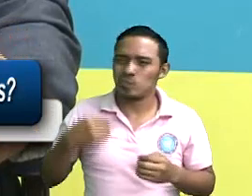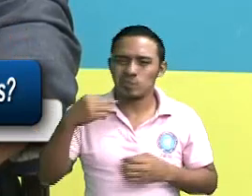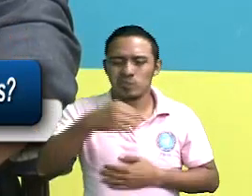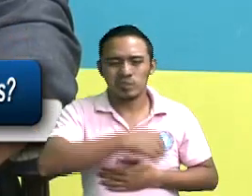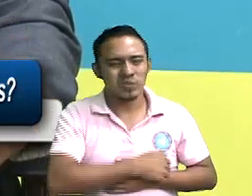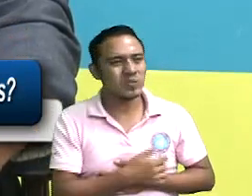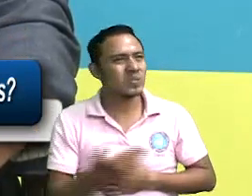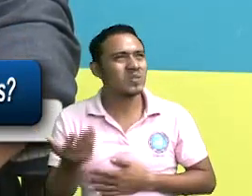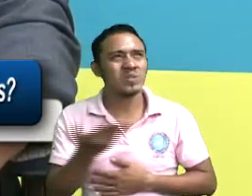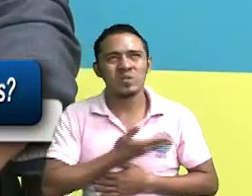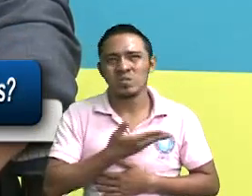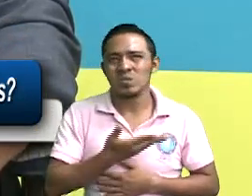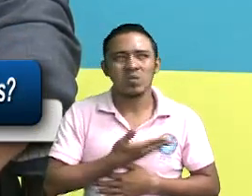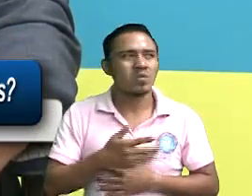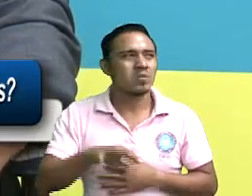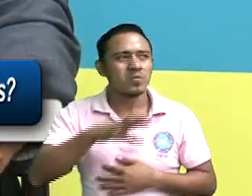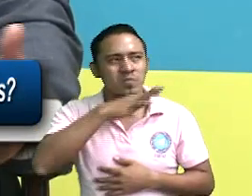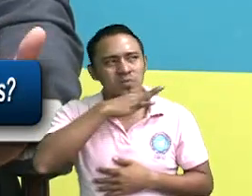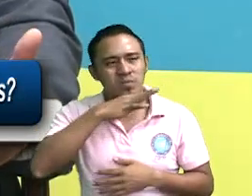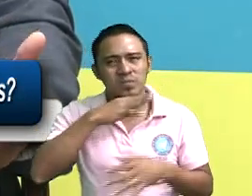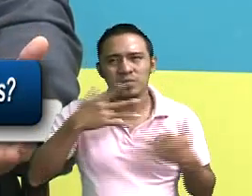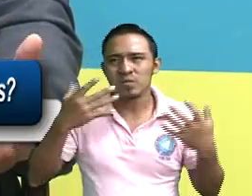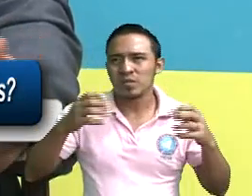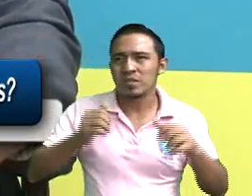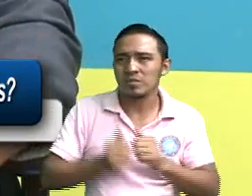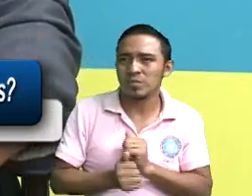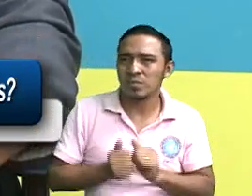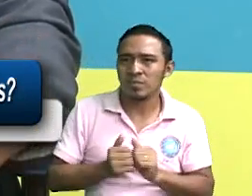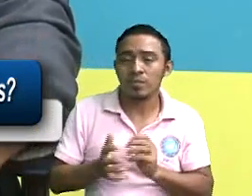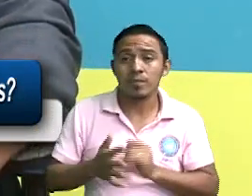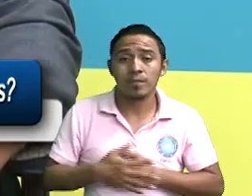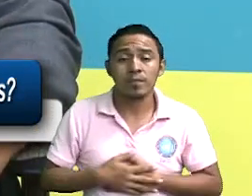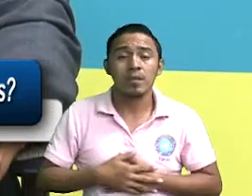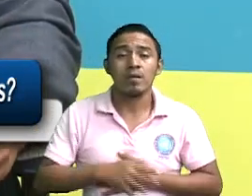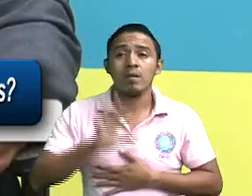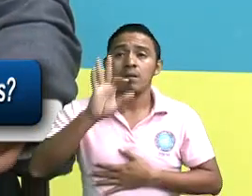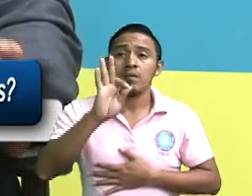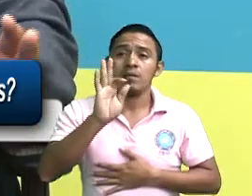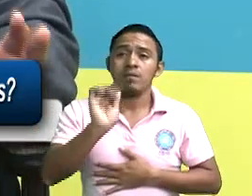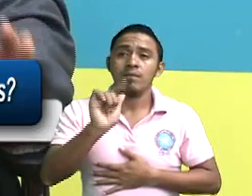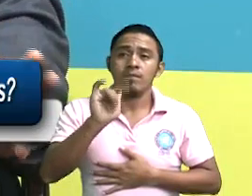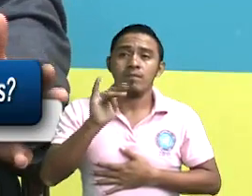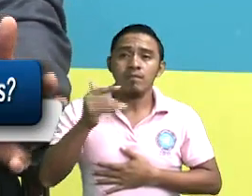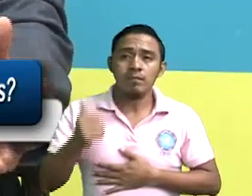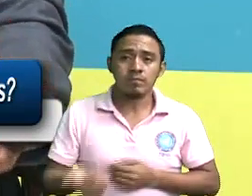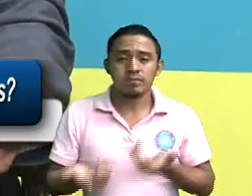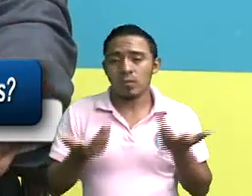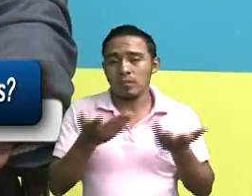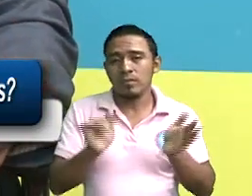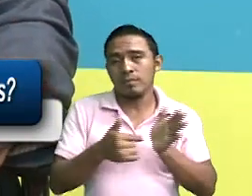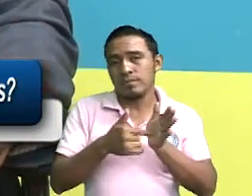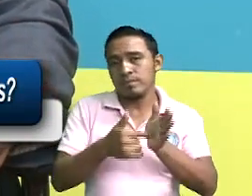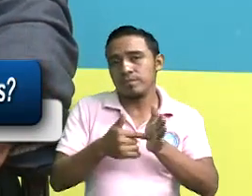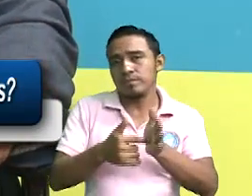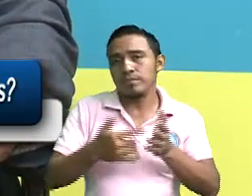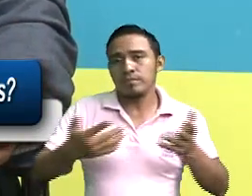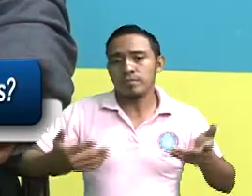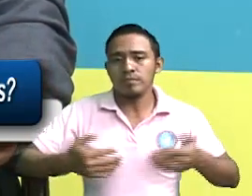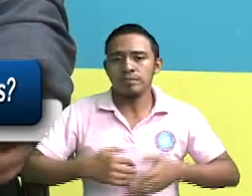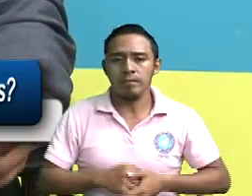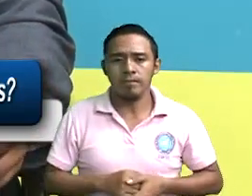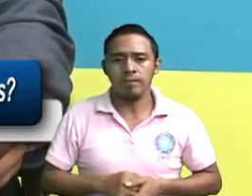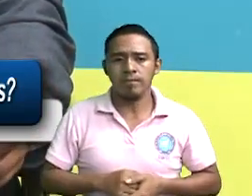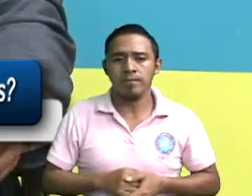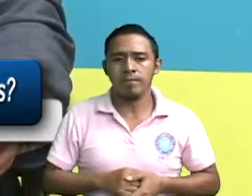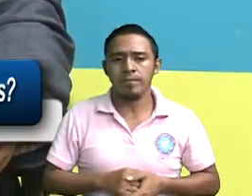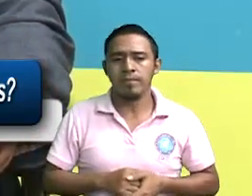costara realizar alguna actividad. Podríamos decir que la fatiga, ejemplificándolo un poco, es como que